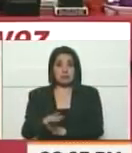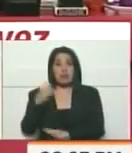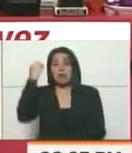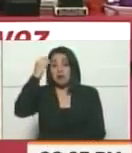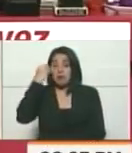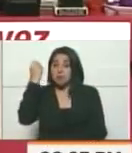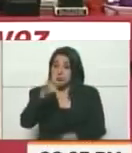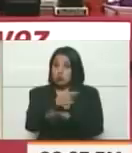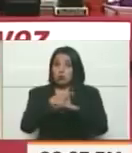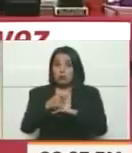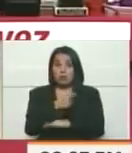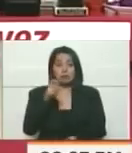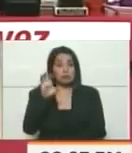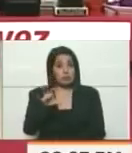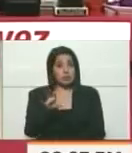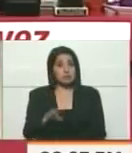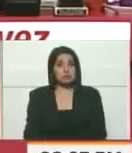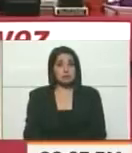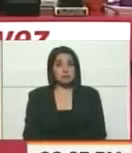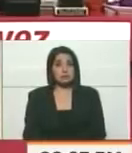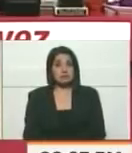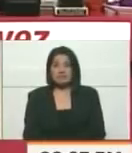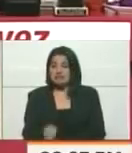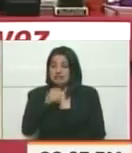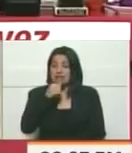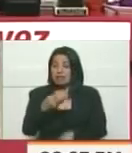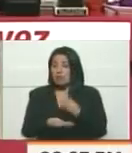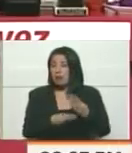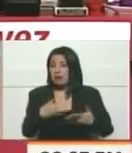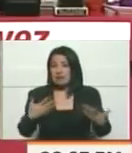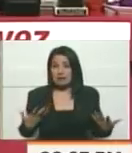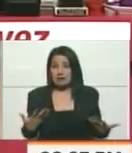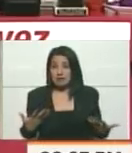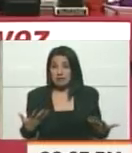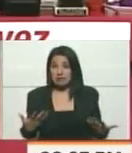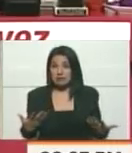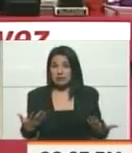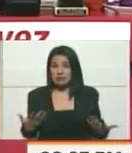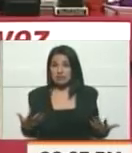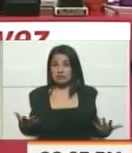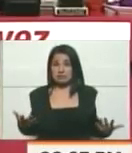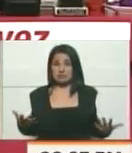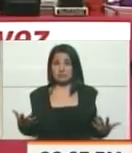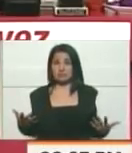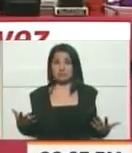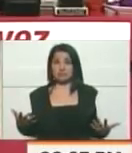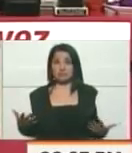país. ¿Qué no harían? ¿Qué no harían? O mejor dicho, ¿qué harían?